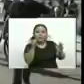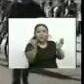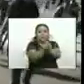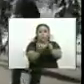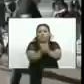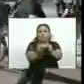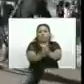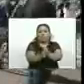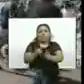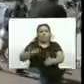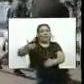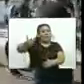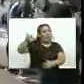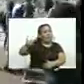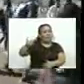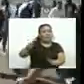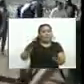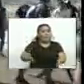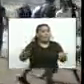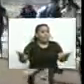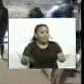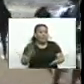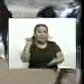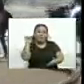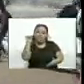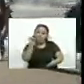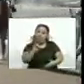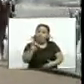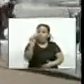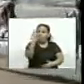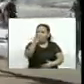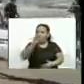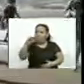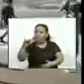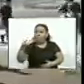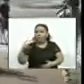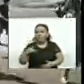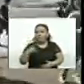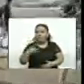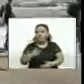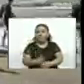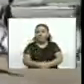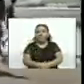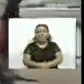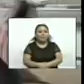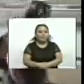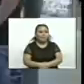decíamos en los últimos meses han generado la convulsión en este país sudamericano.